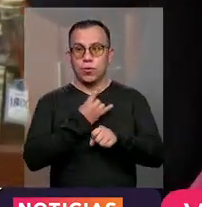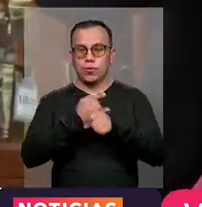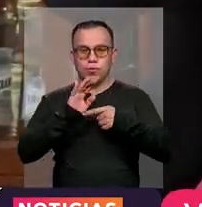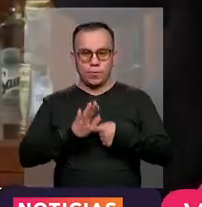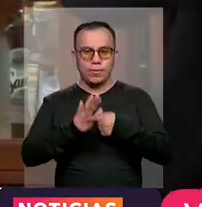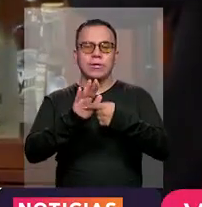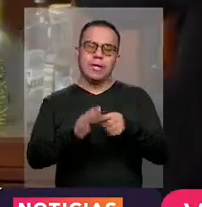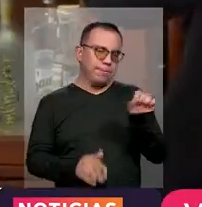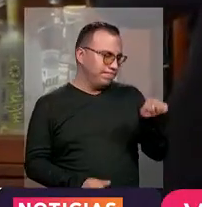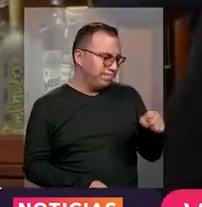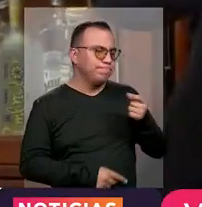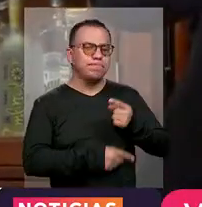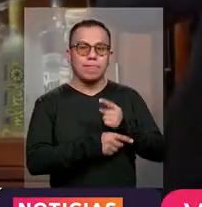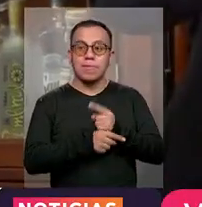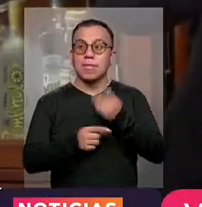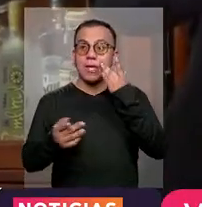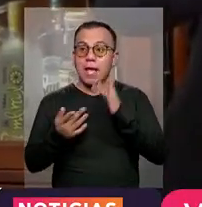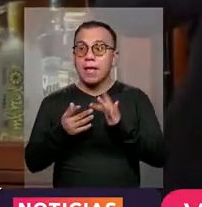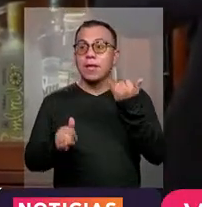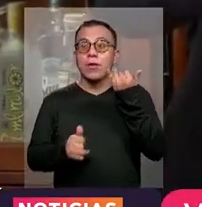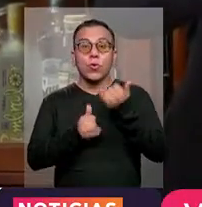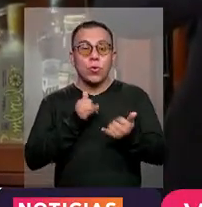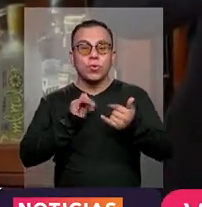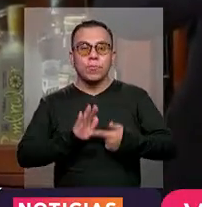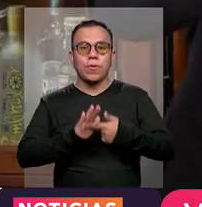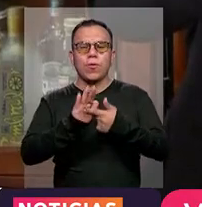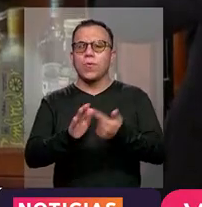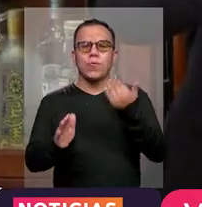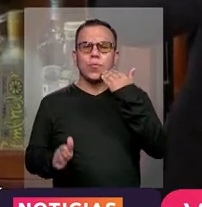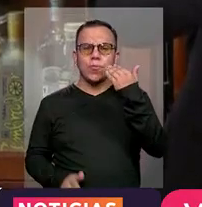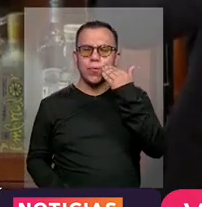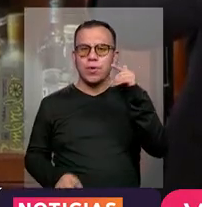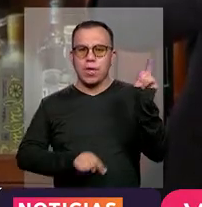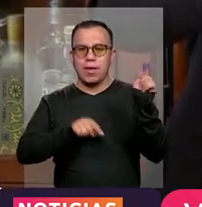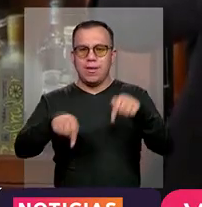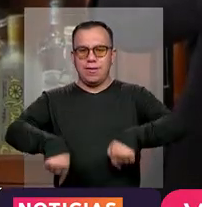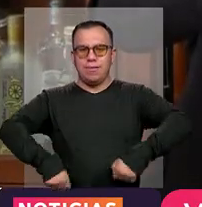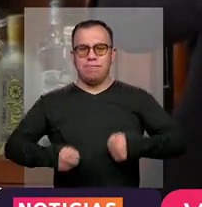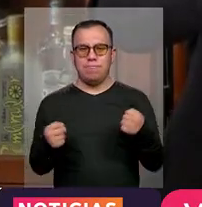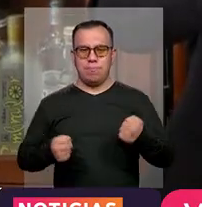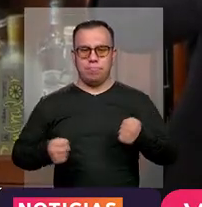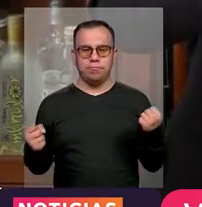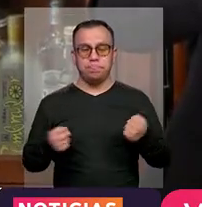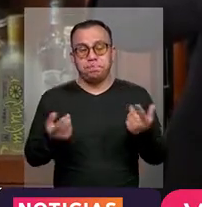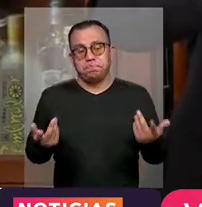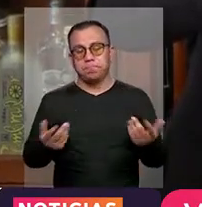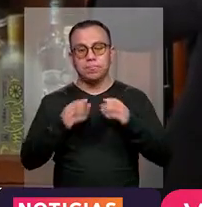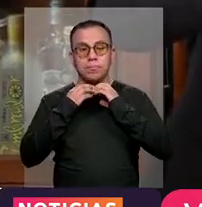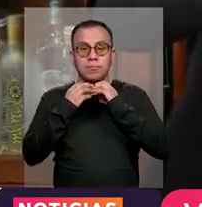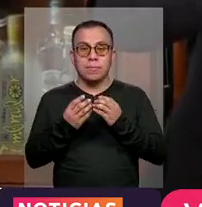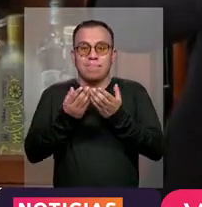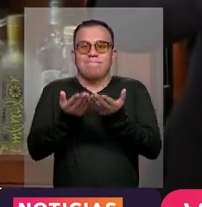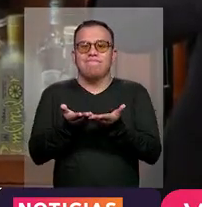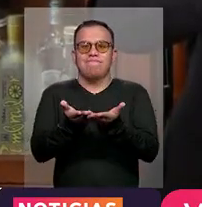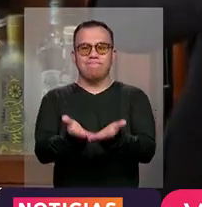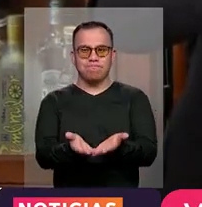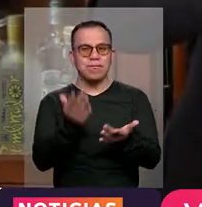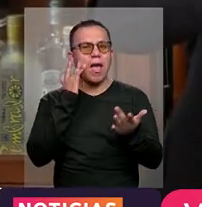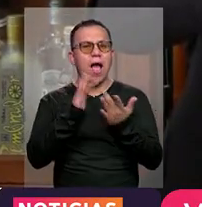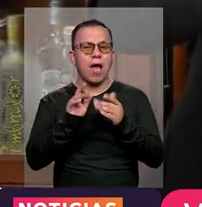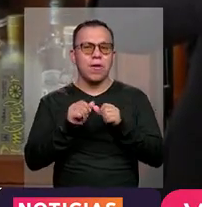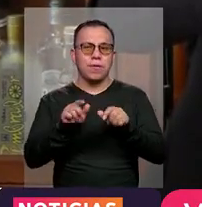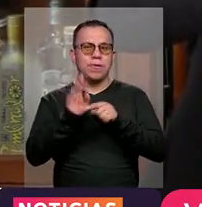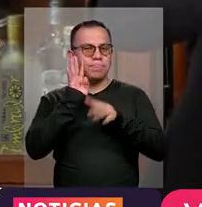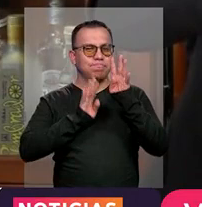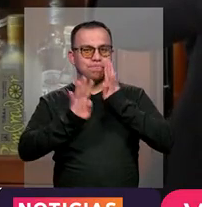presentación así es el moño que utilizó en su última presentación cuando estuvo en bogotá y dijo pues aquí te entrego este demonio para que